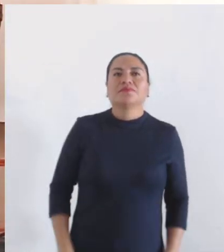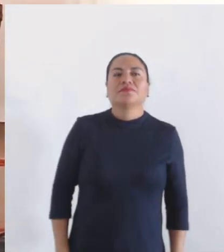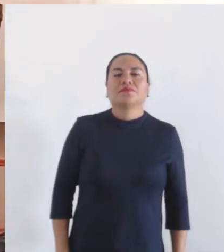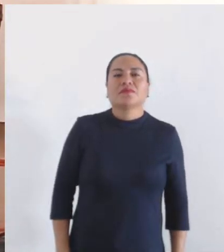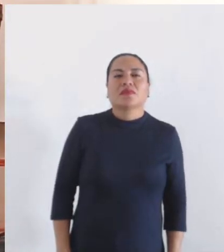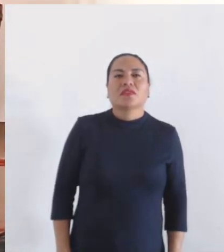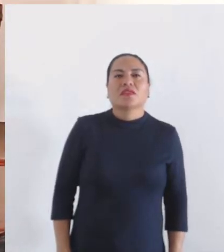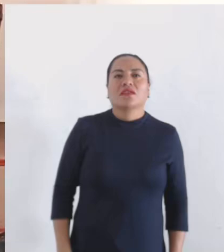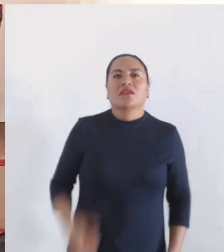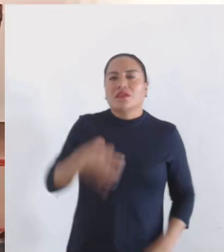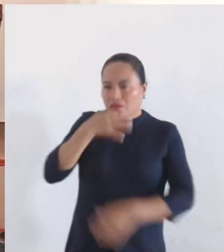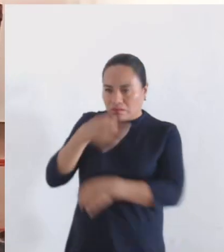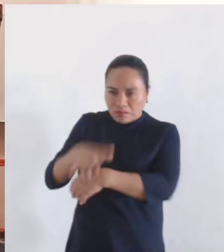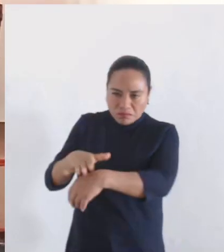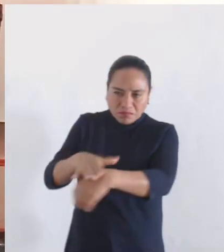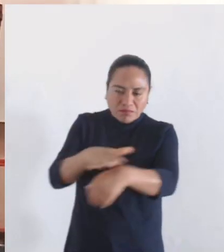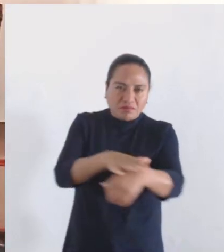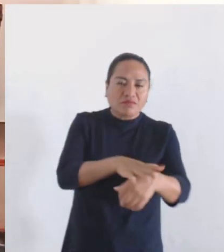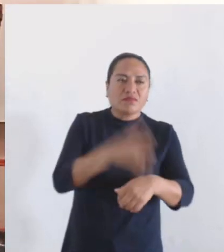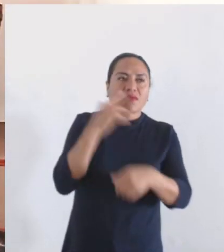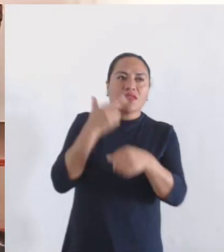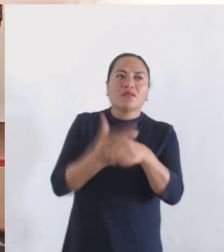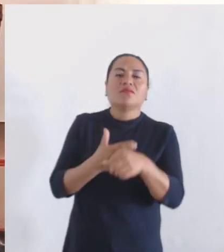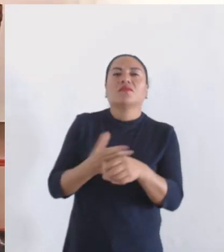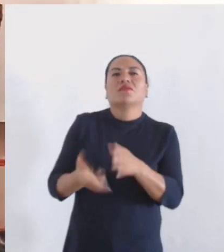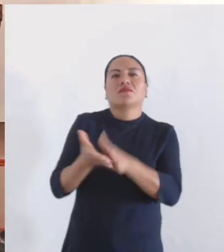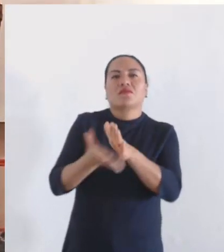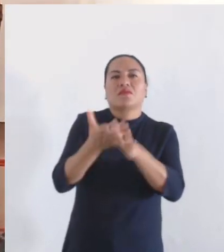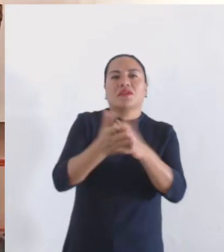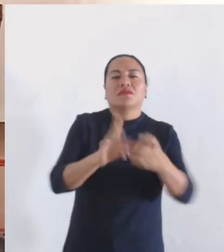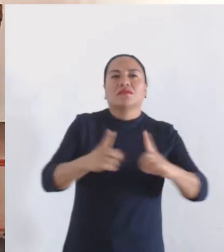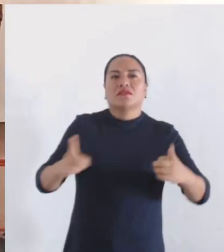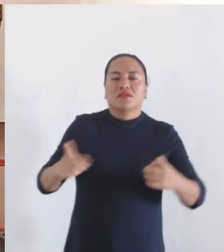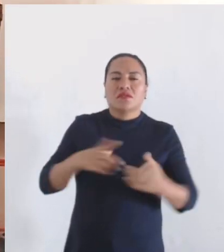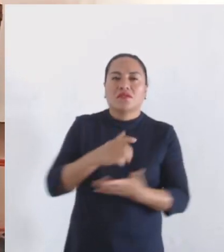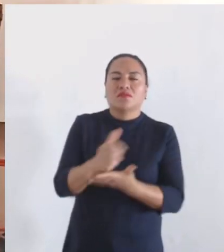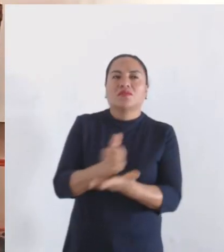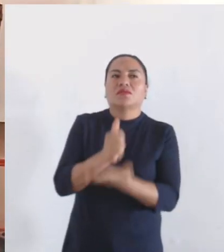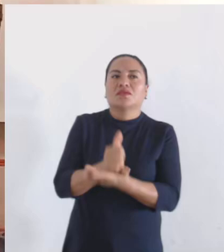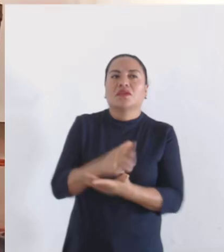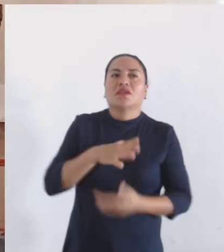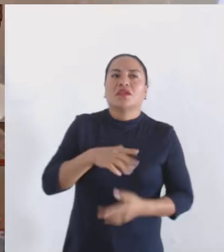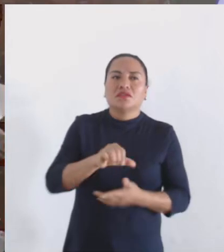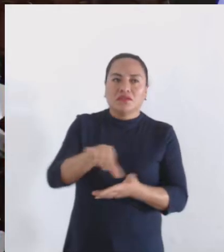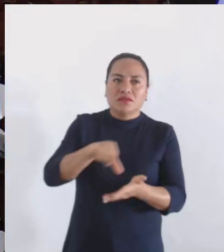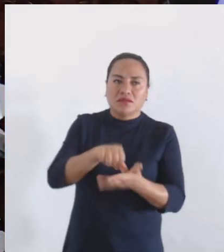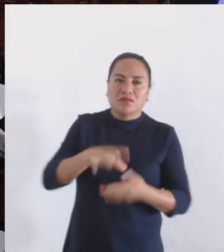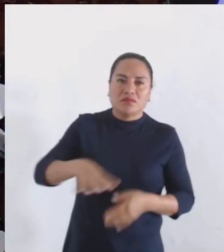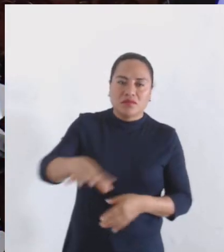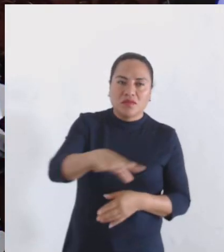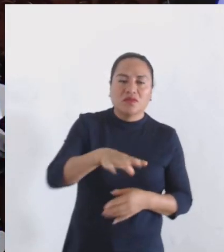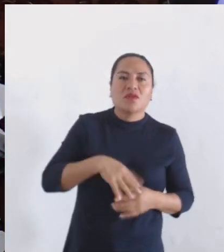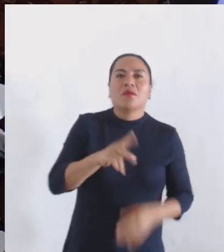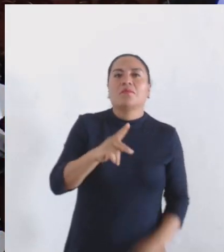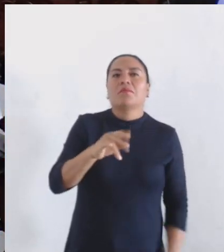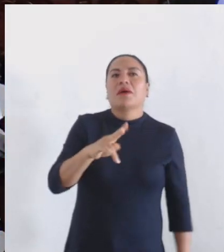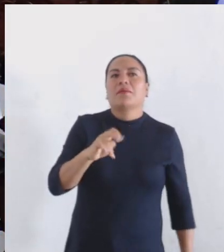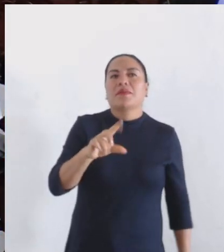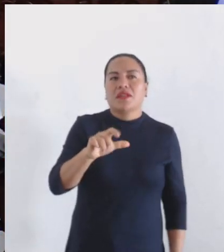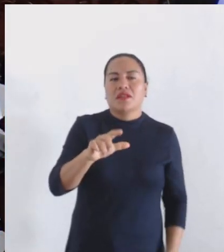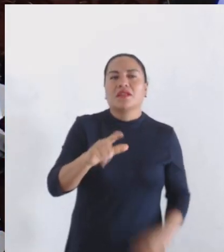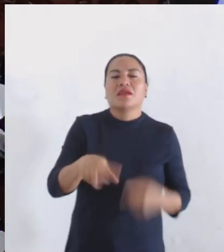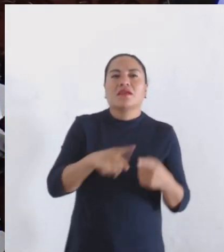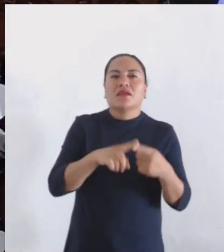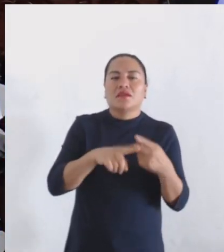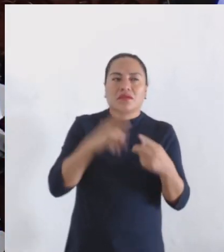Informo a este Honorable Pleno que el Regidor de Obras Públicas y Desarrollo Urbano y de Centro Histórico, Pavel Renato López Gómez y el